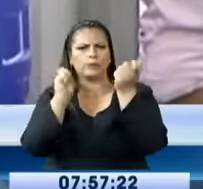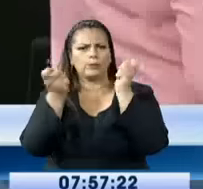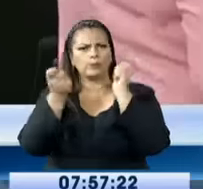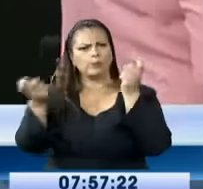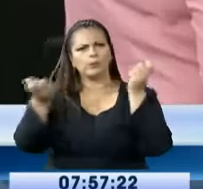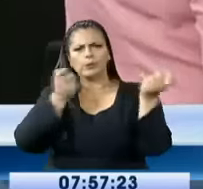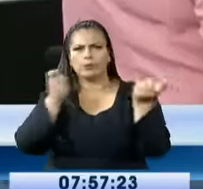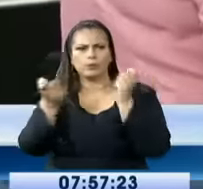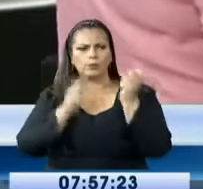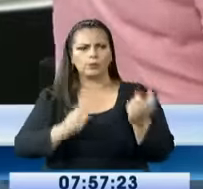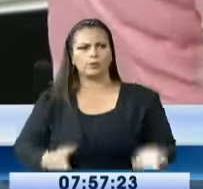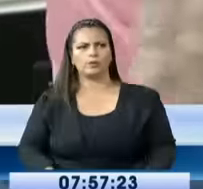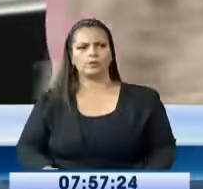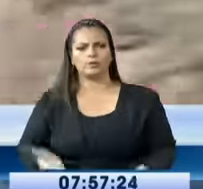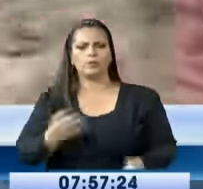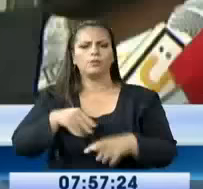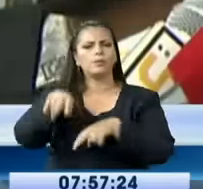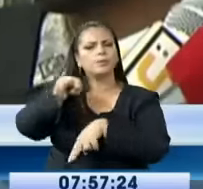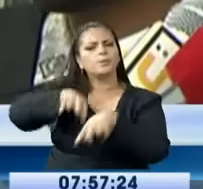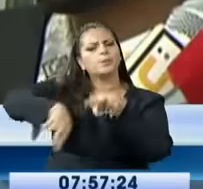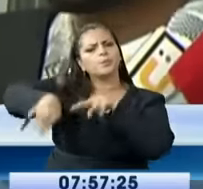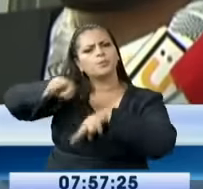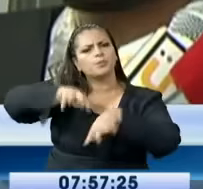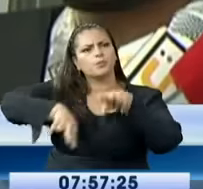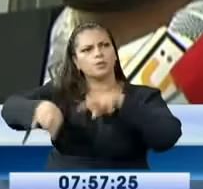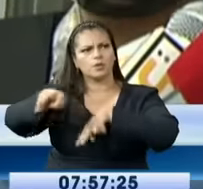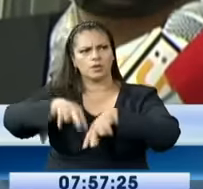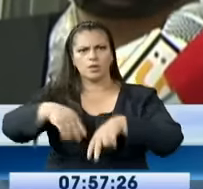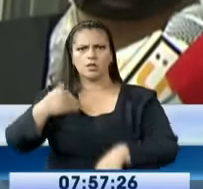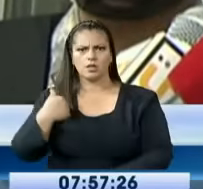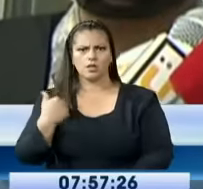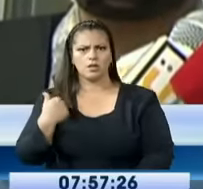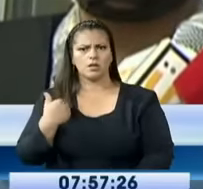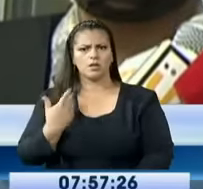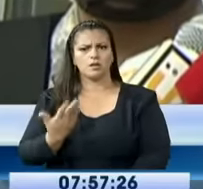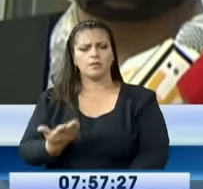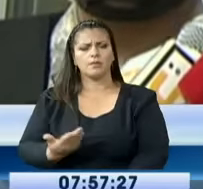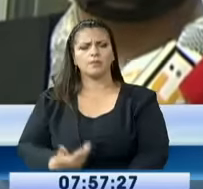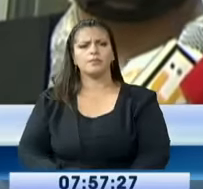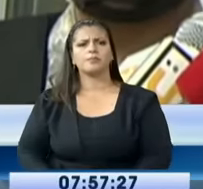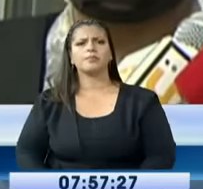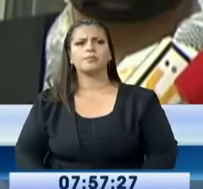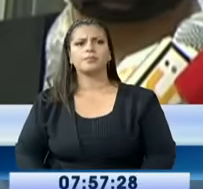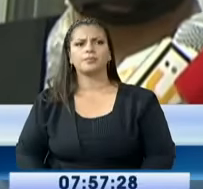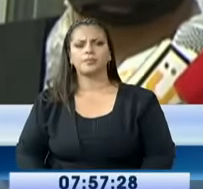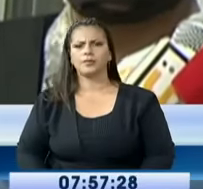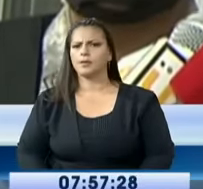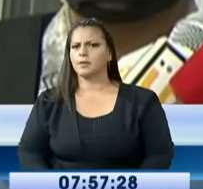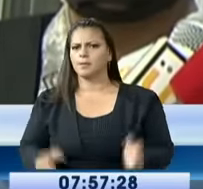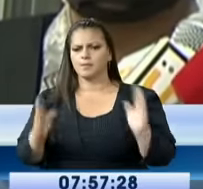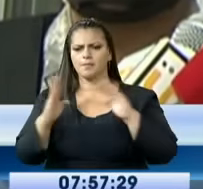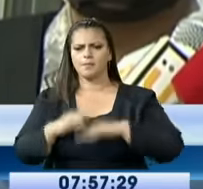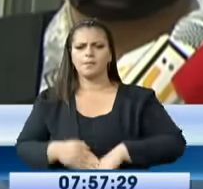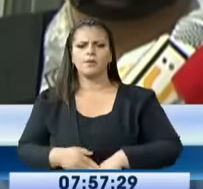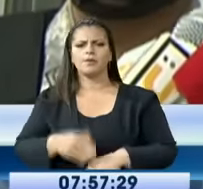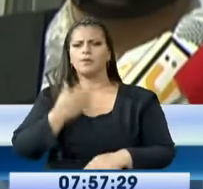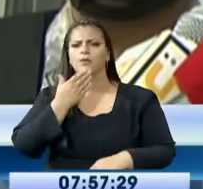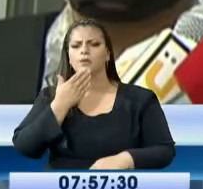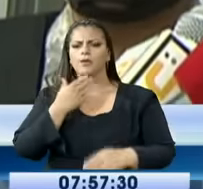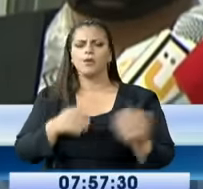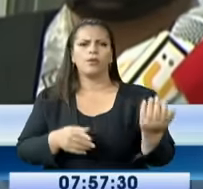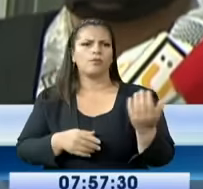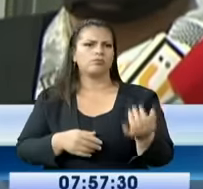la aplicación que se llama Verifícame. Esta aplicación, Verifícame, se encuentra totalmente gratuita para que sean descargados de los